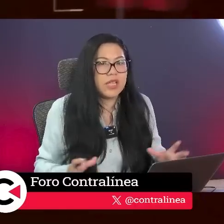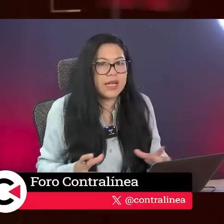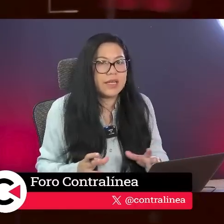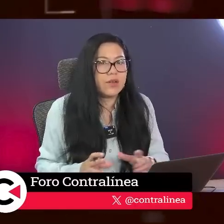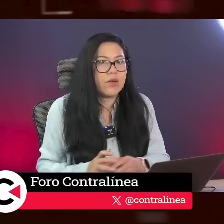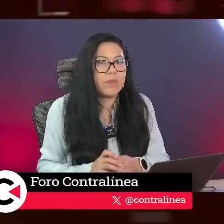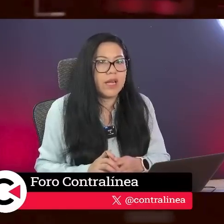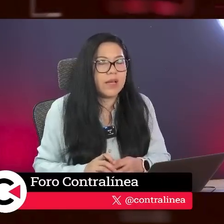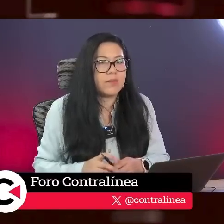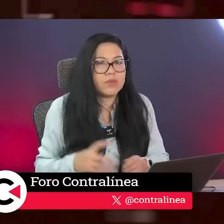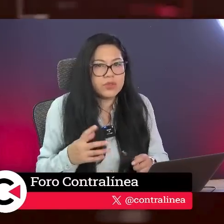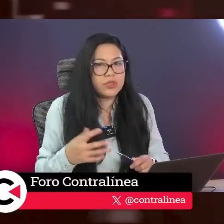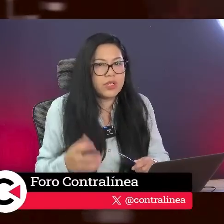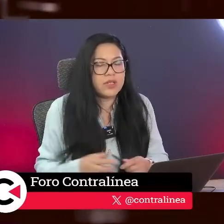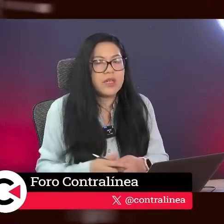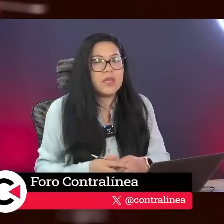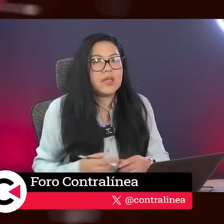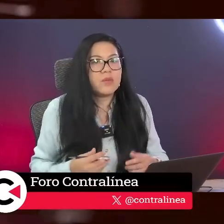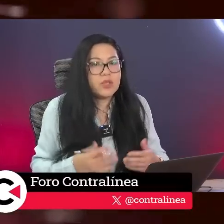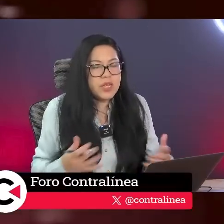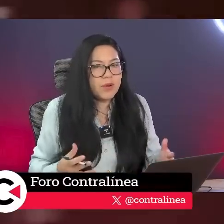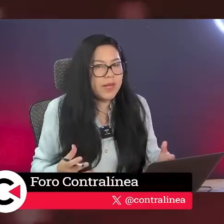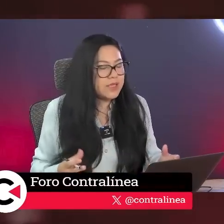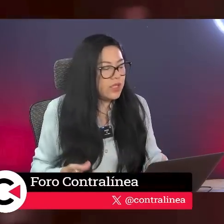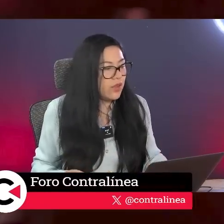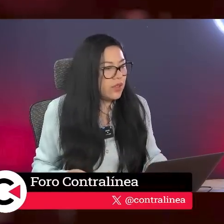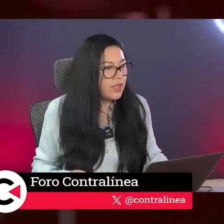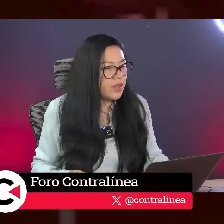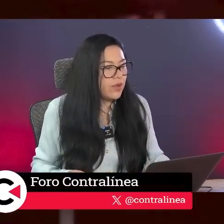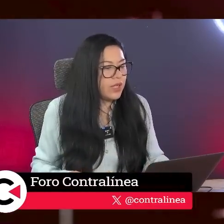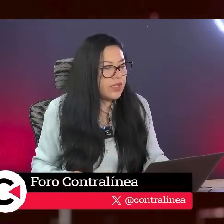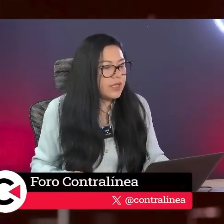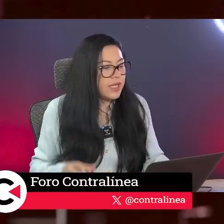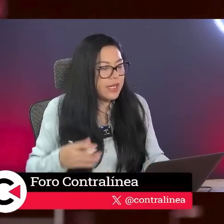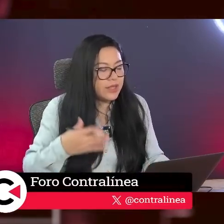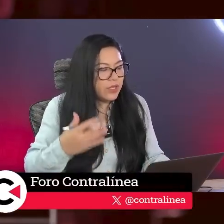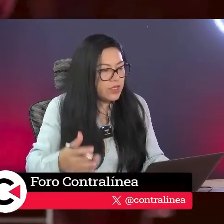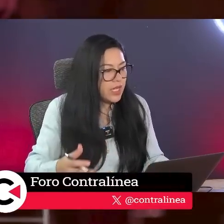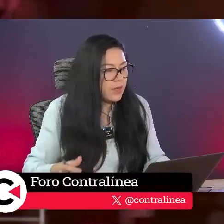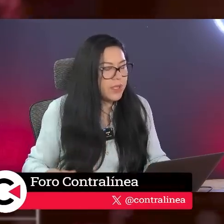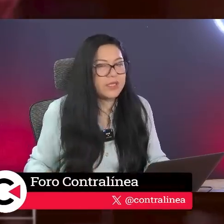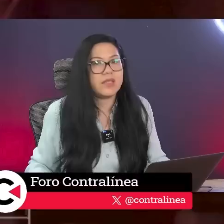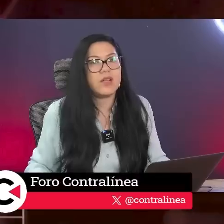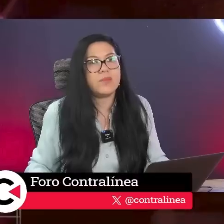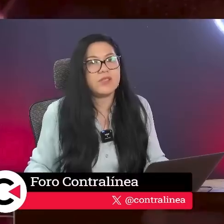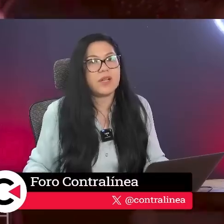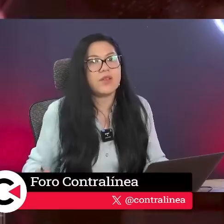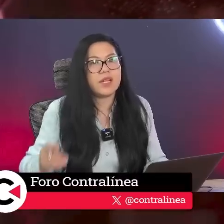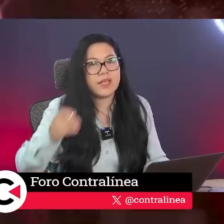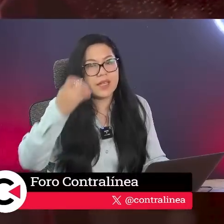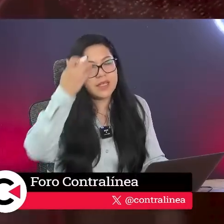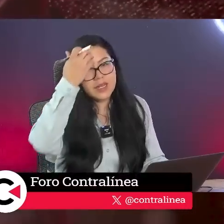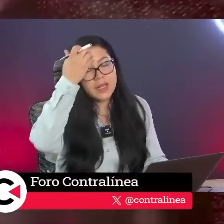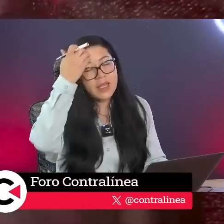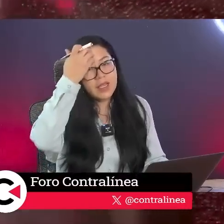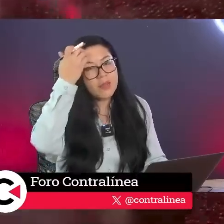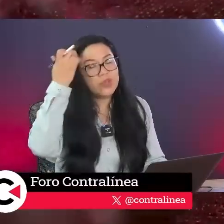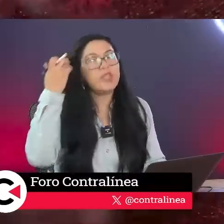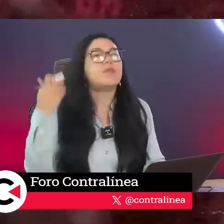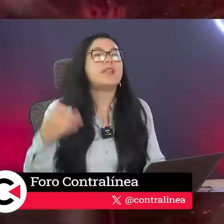digamos, nostálgico para mucha población, con este retiro ya del presidente López Obrador el día de